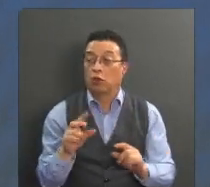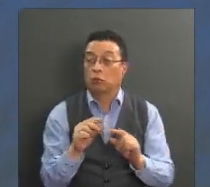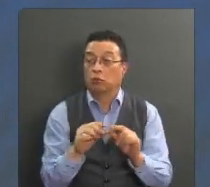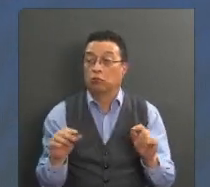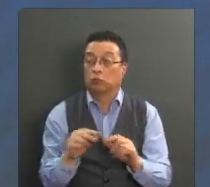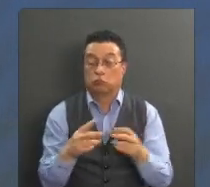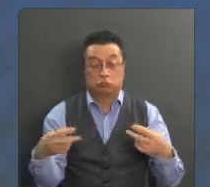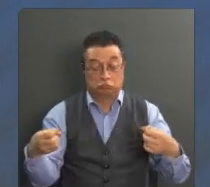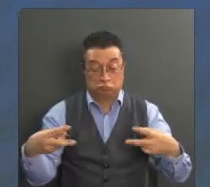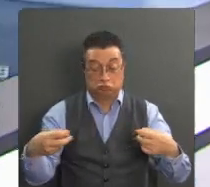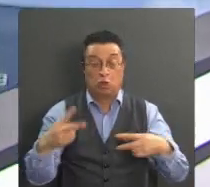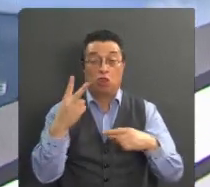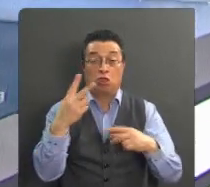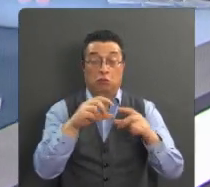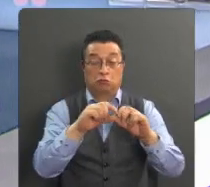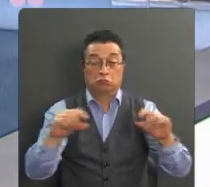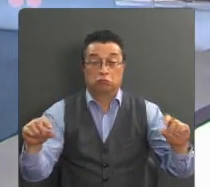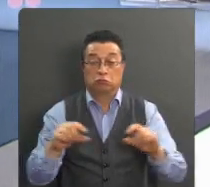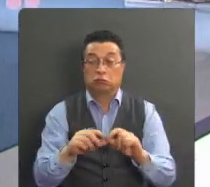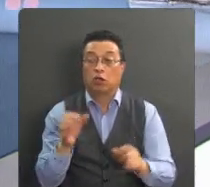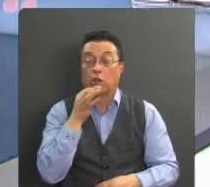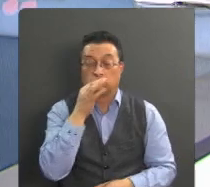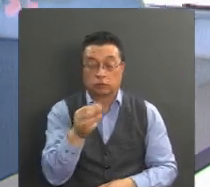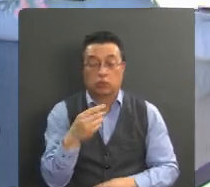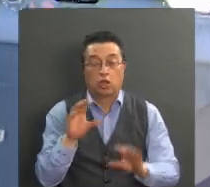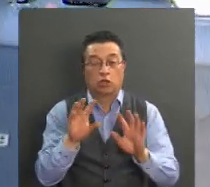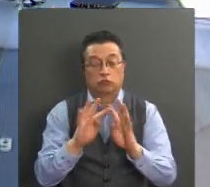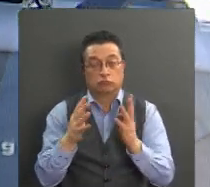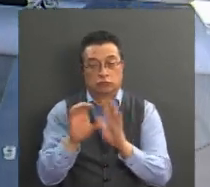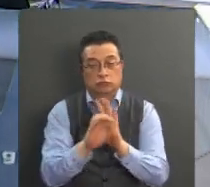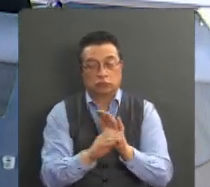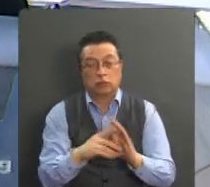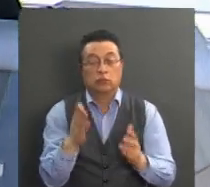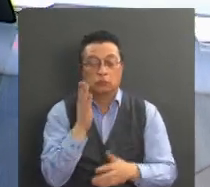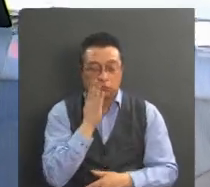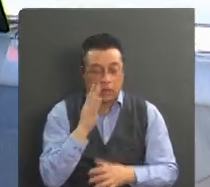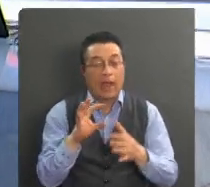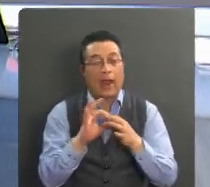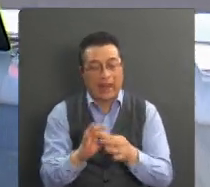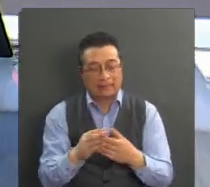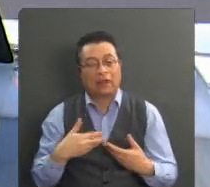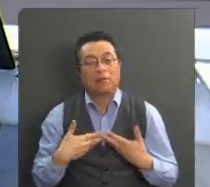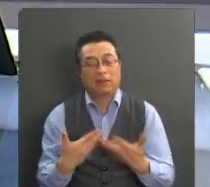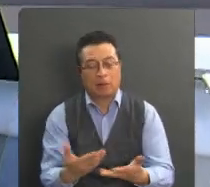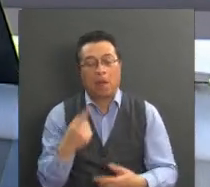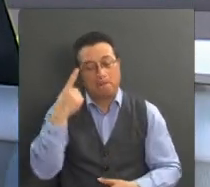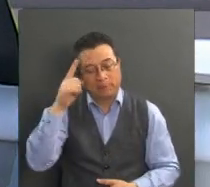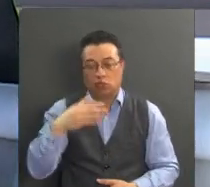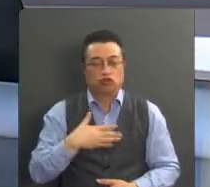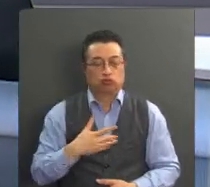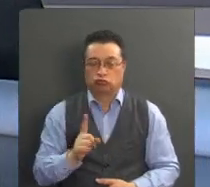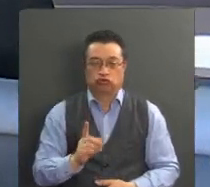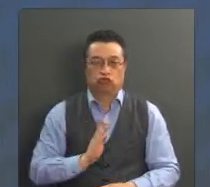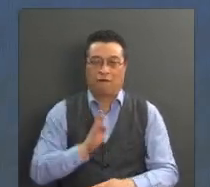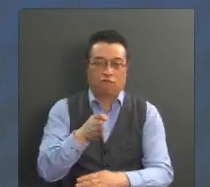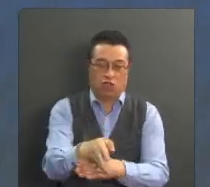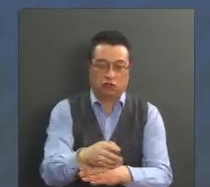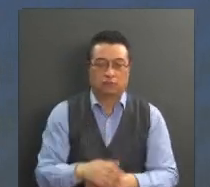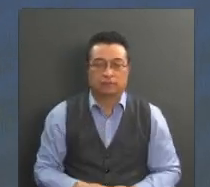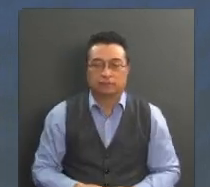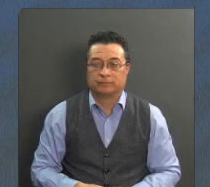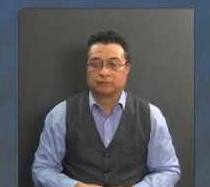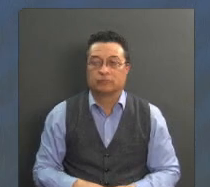responde Eduardo Frei, muy escueto, diciendo convención constitucional. Estimado, le agradezco la invitación, pero tampoco voy a asistir. Y llega hoy